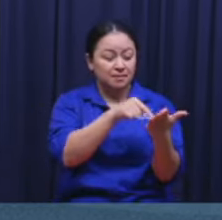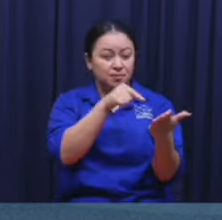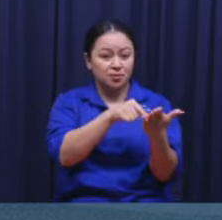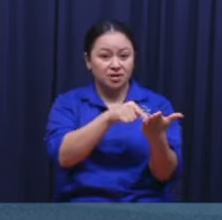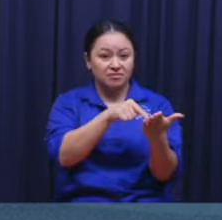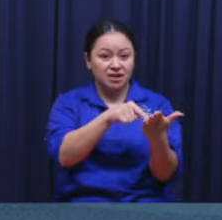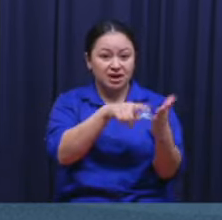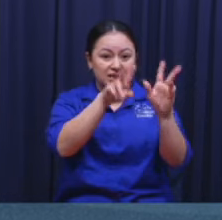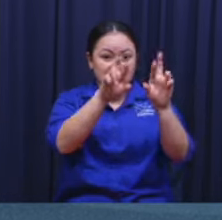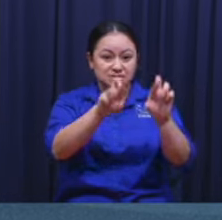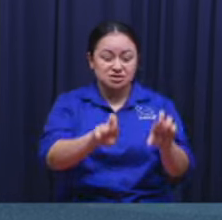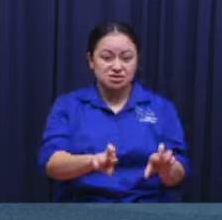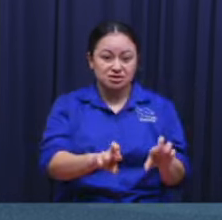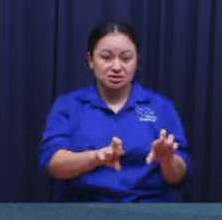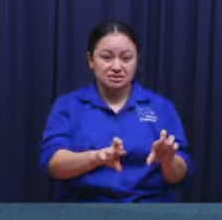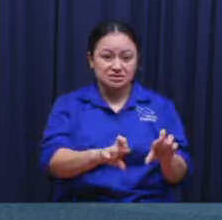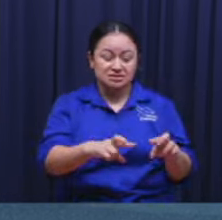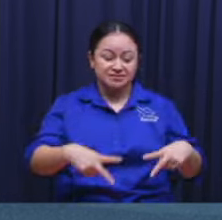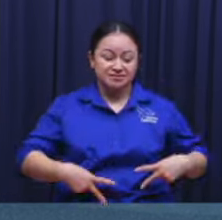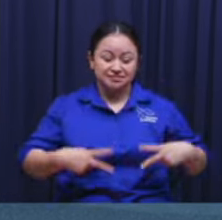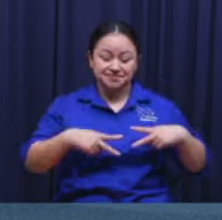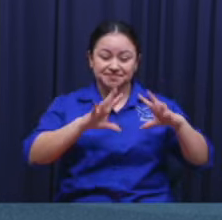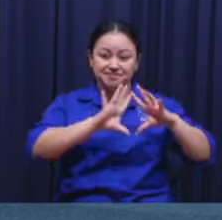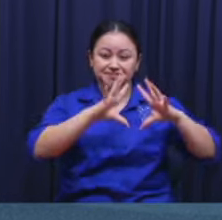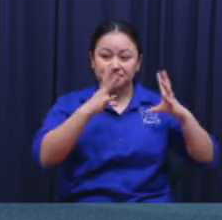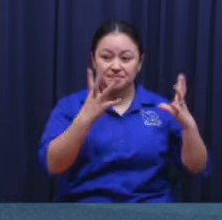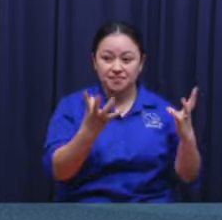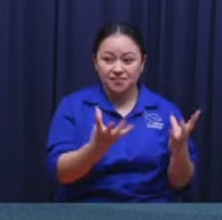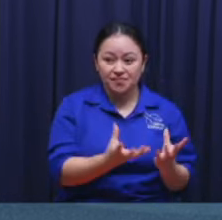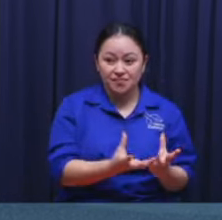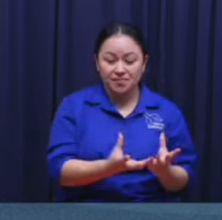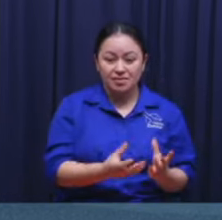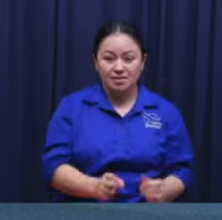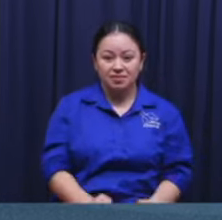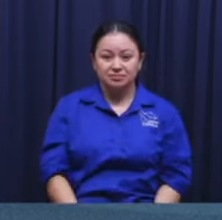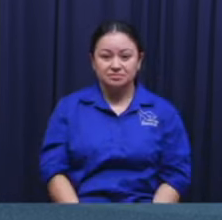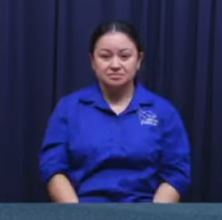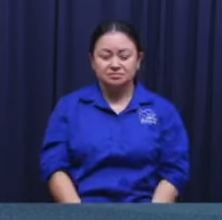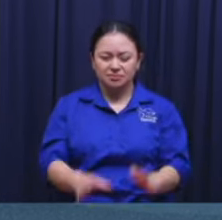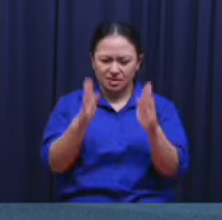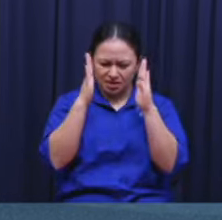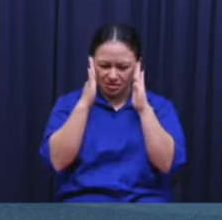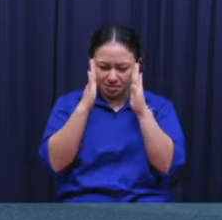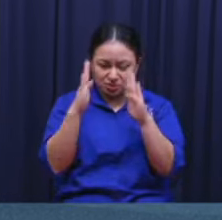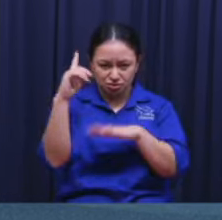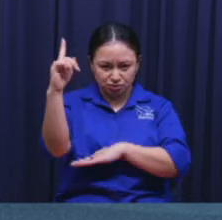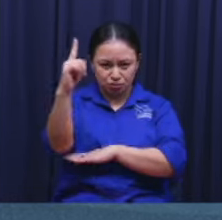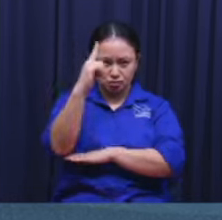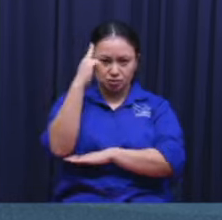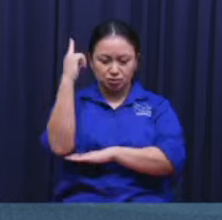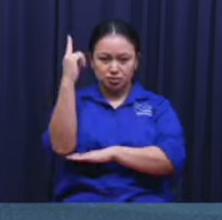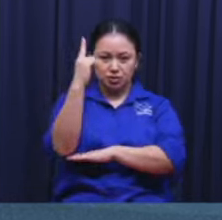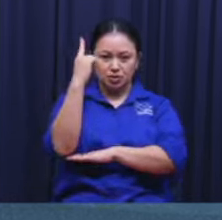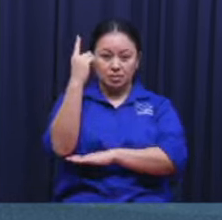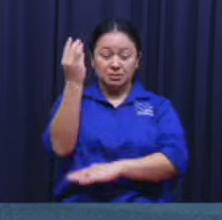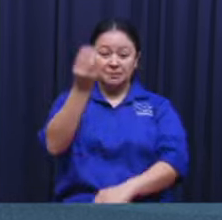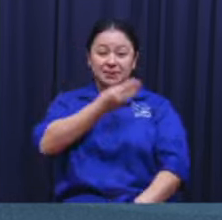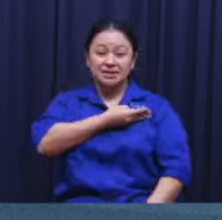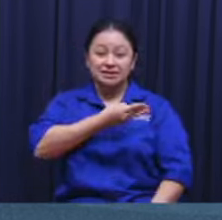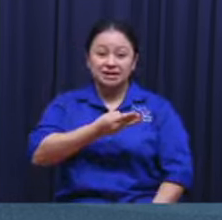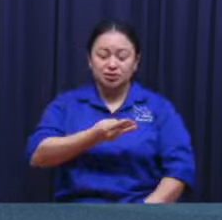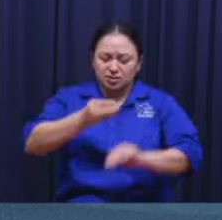tierra. Todo eso es hermoso, pero lo que a mí me llama la atención es lo que le estoy diciendo, mi mandato de resistir.